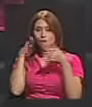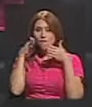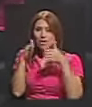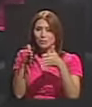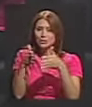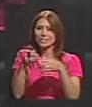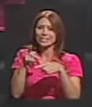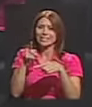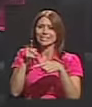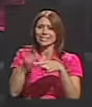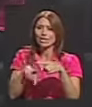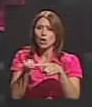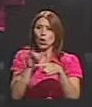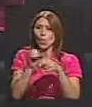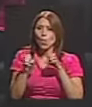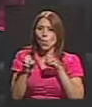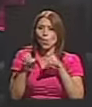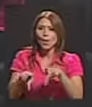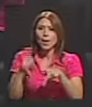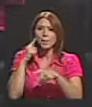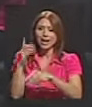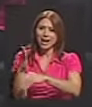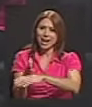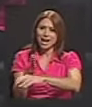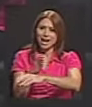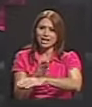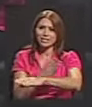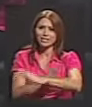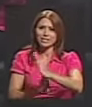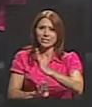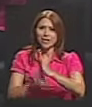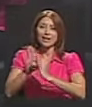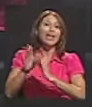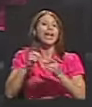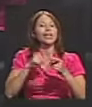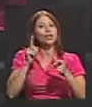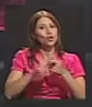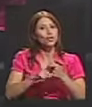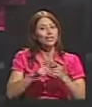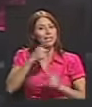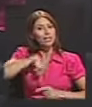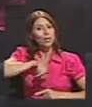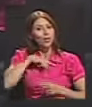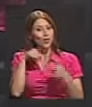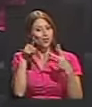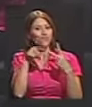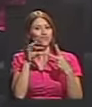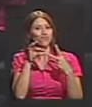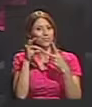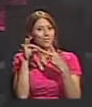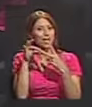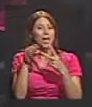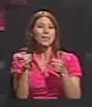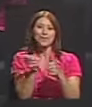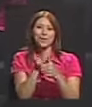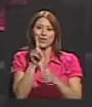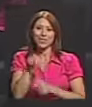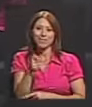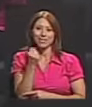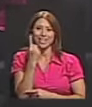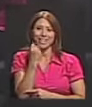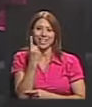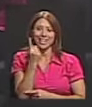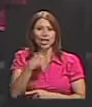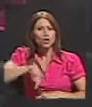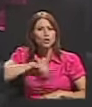ocasión para poder crecer entonces si tomamos la última opción tenemos que entender primero de que no